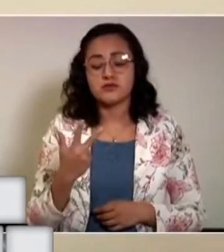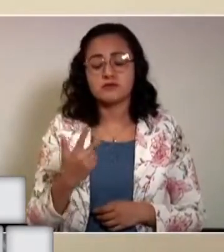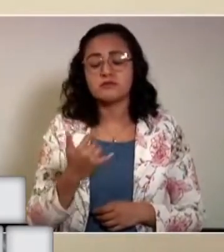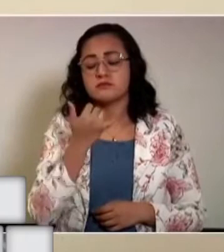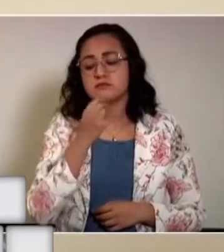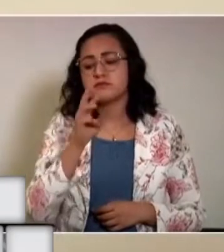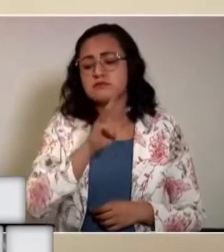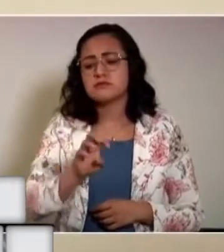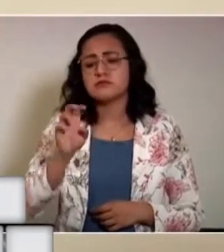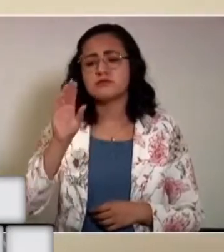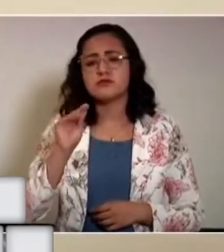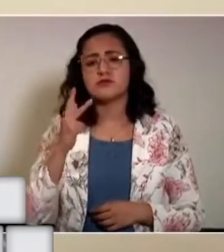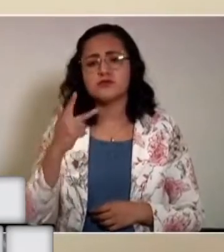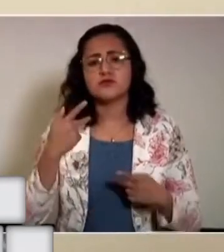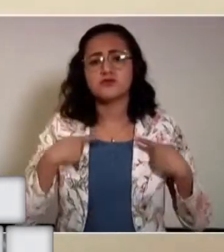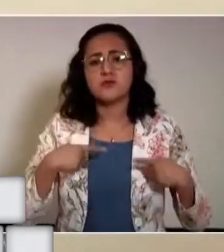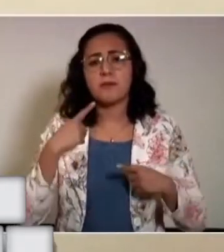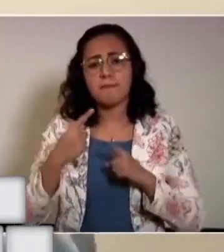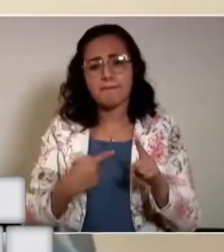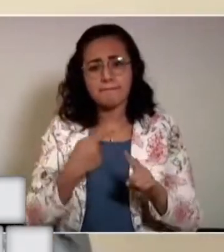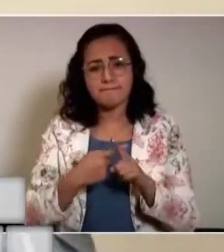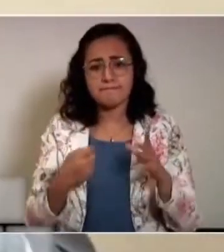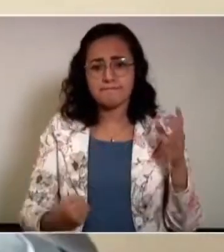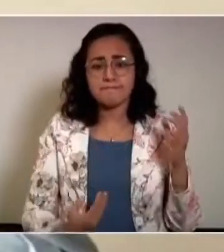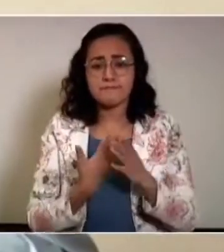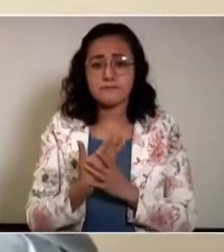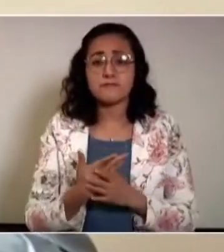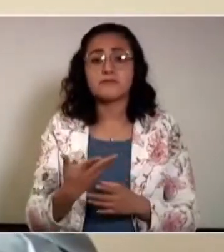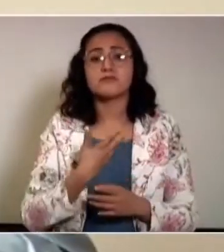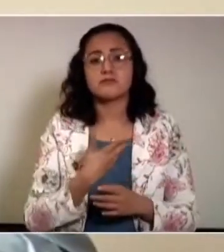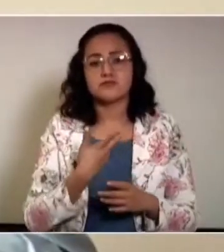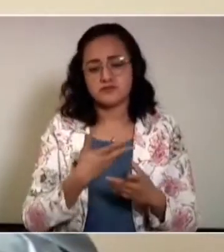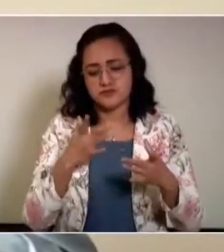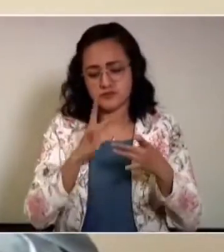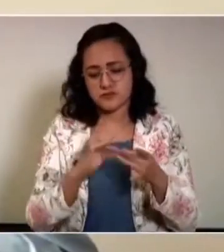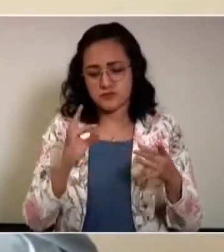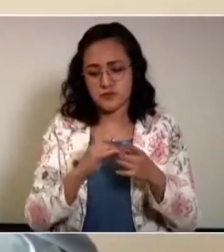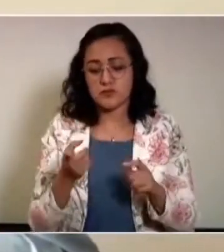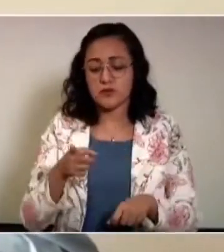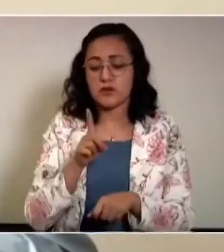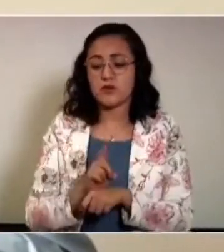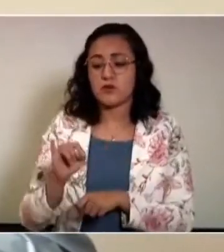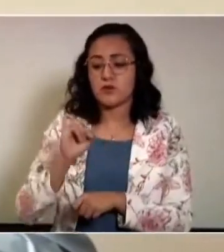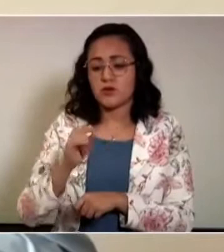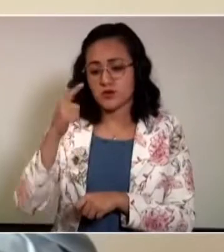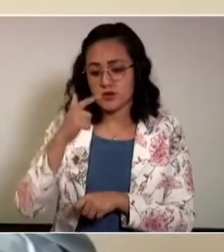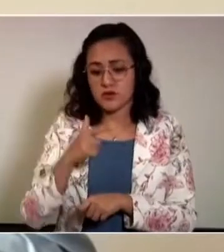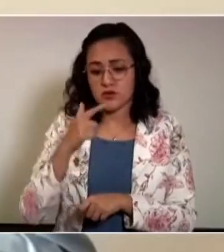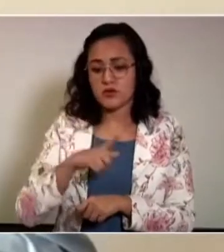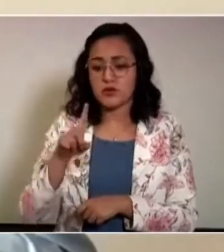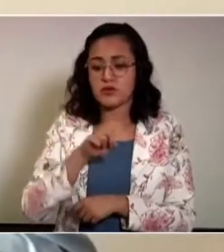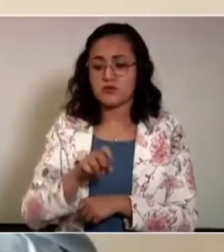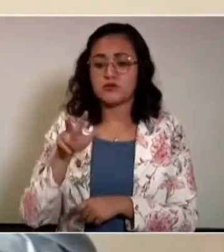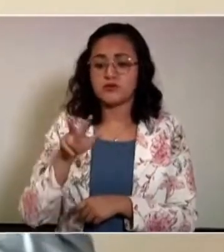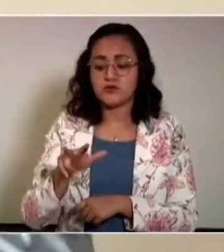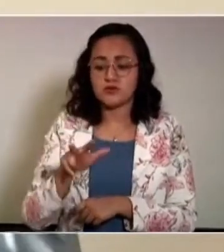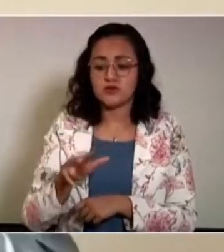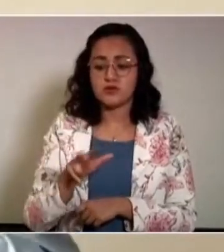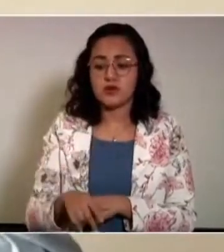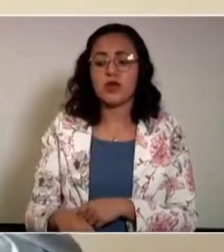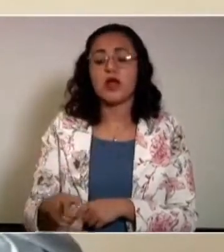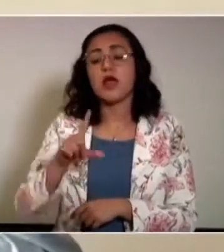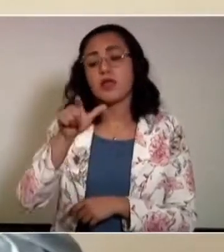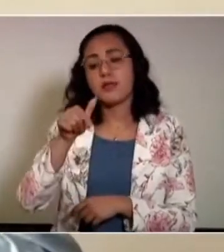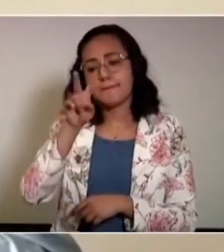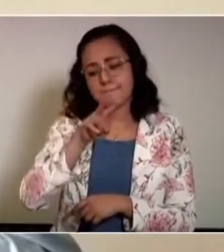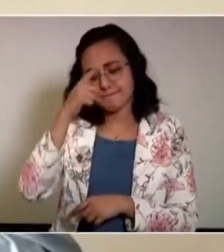ga 398 activos nuevos fueron de la siguiente manera al corte del jueves por la noche 118 a